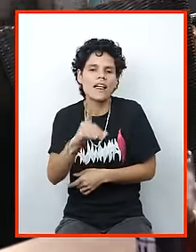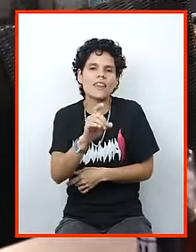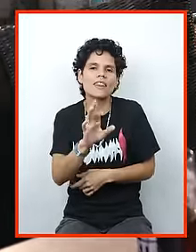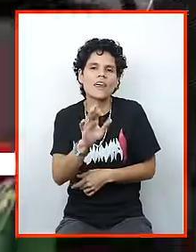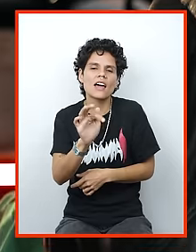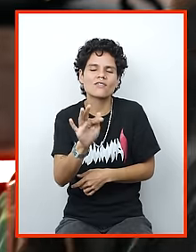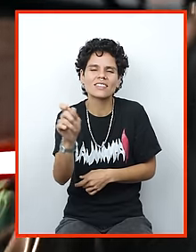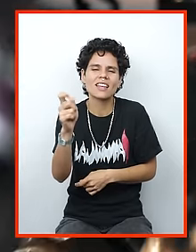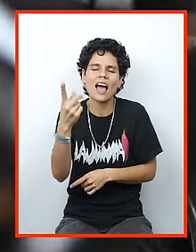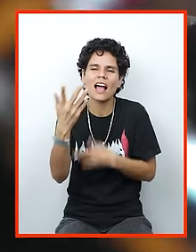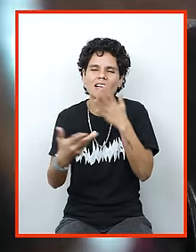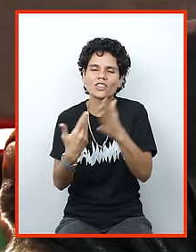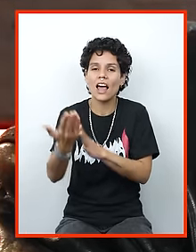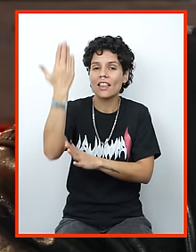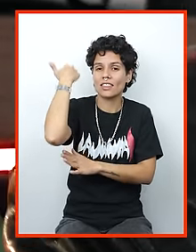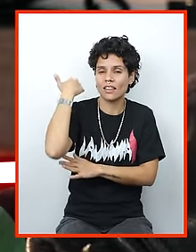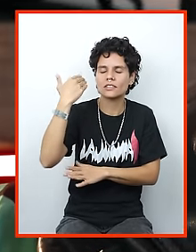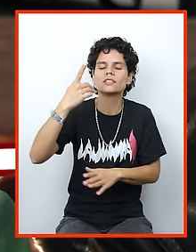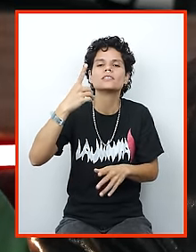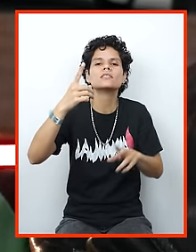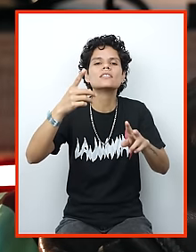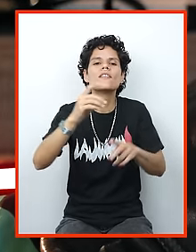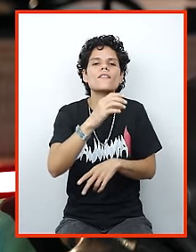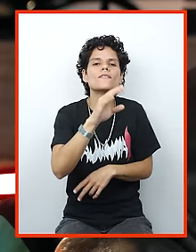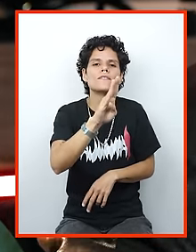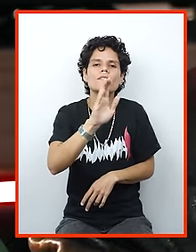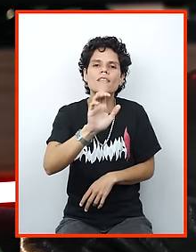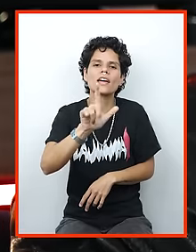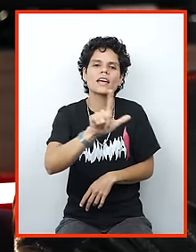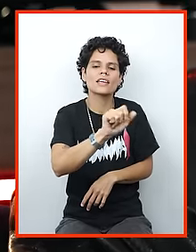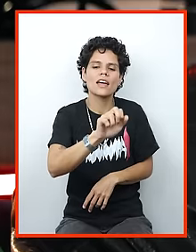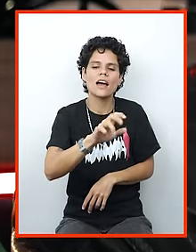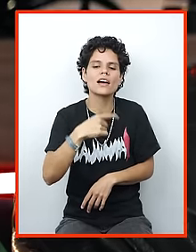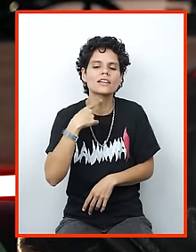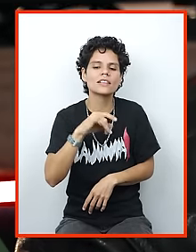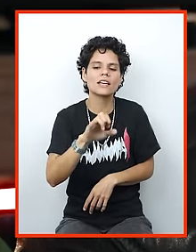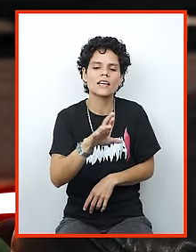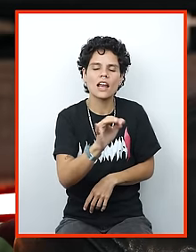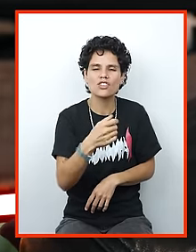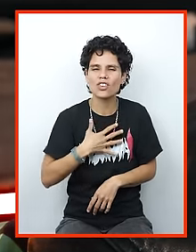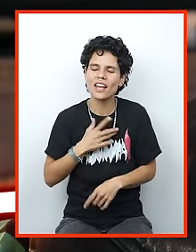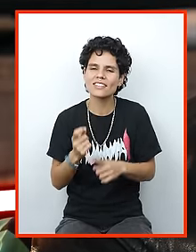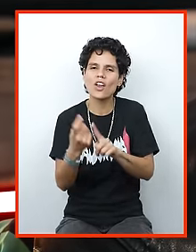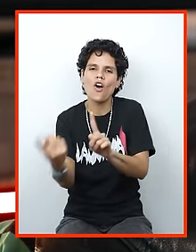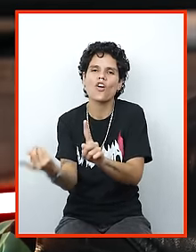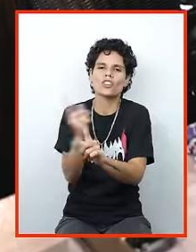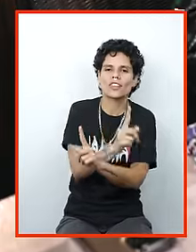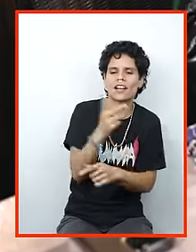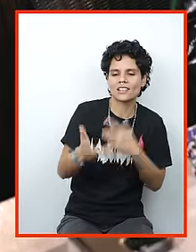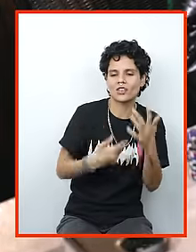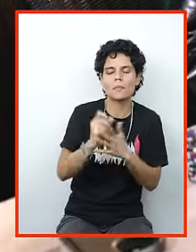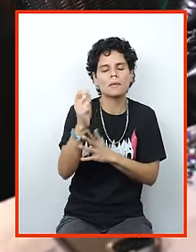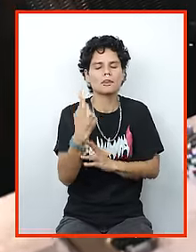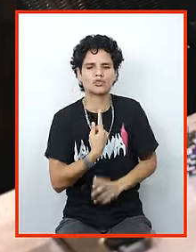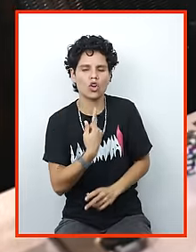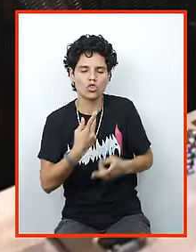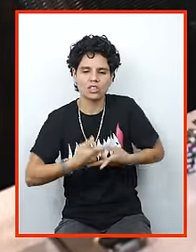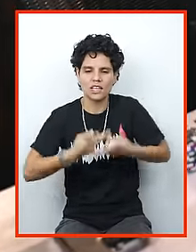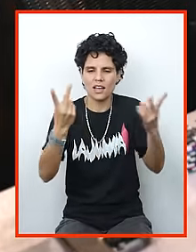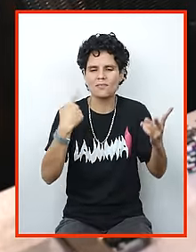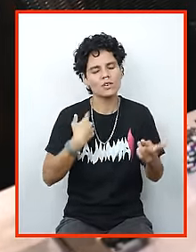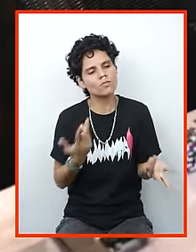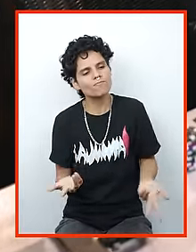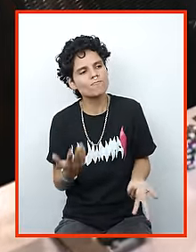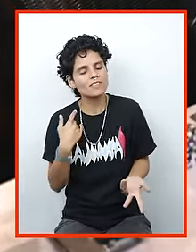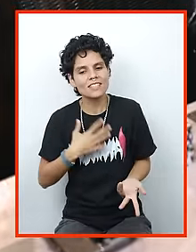Dref es mi pana y teníamos ese temita de bellaquera que salió en el álbum anterior. Y quise hacer como ya el antagonista de esa canción y primero lo saqué solo. Y la gente